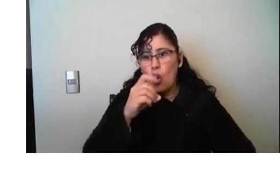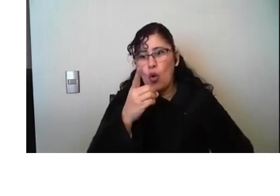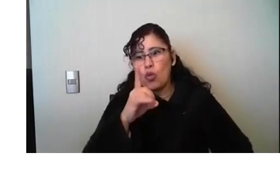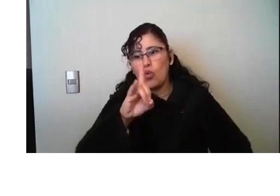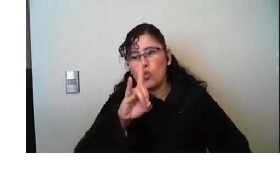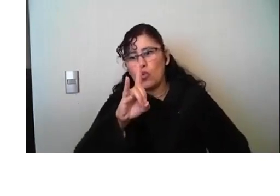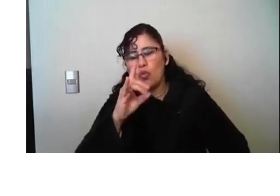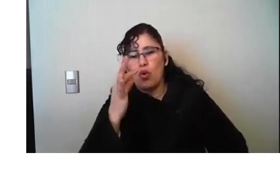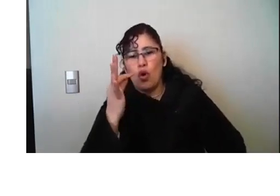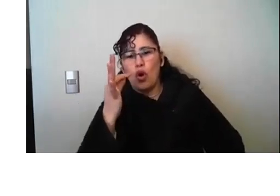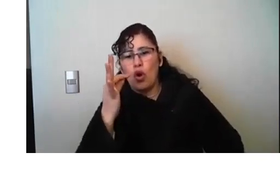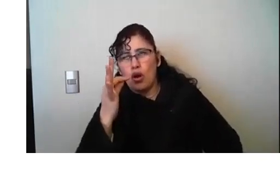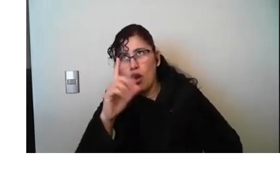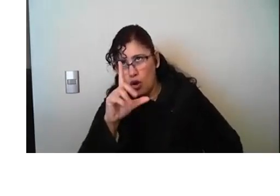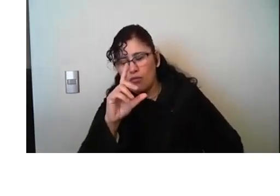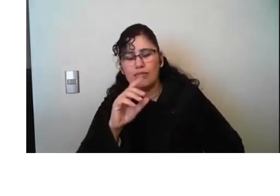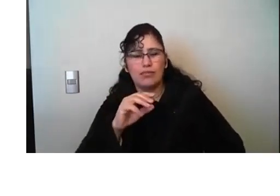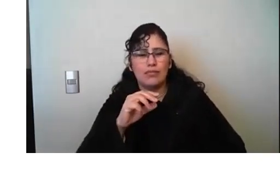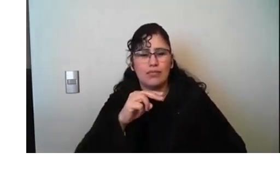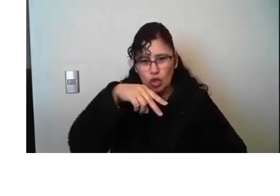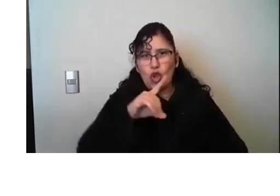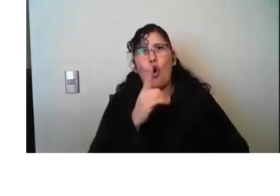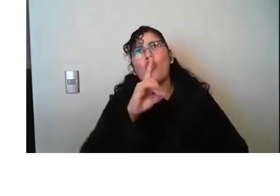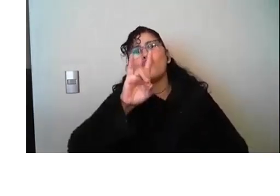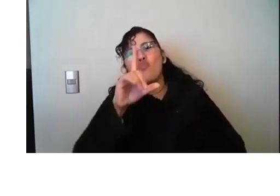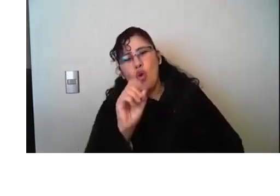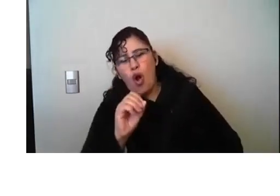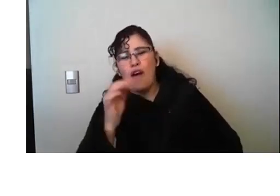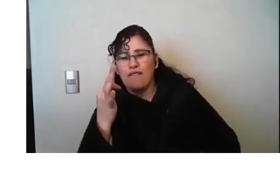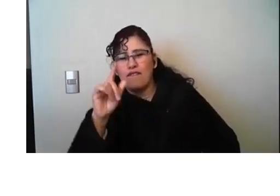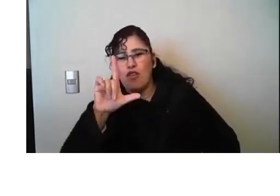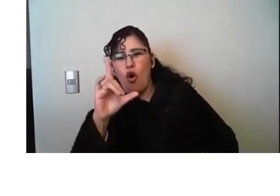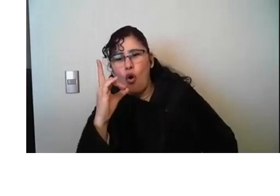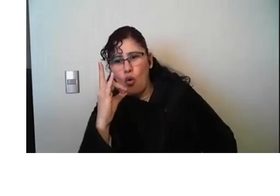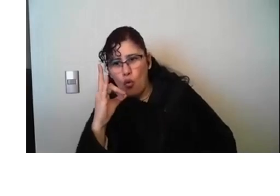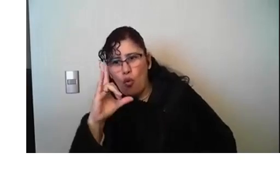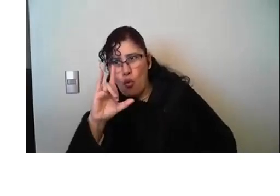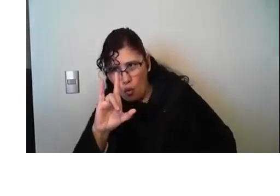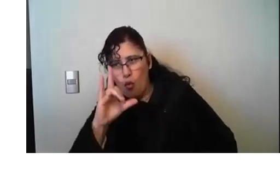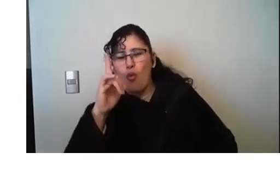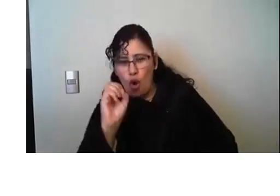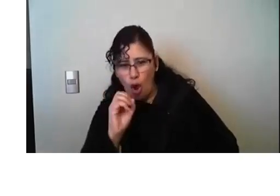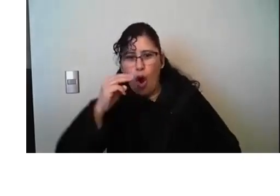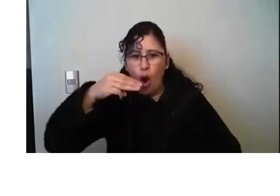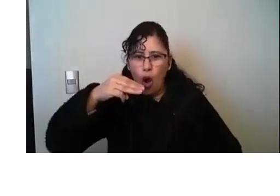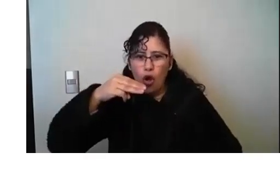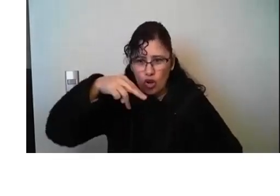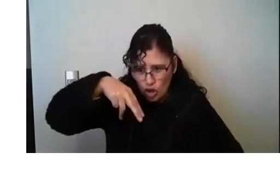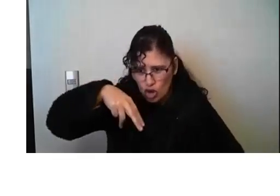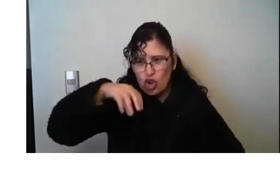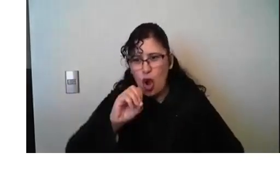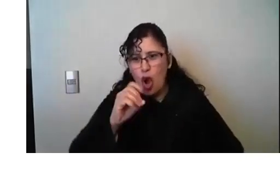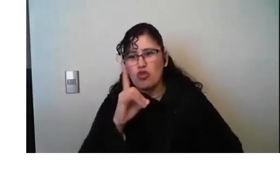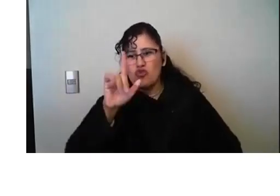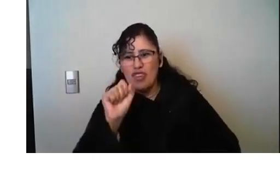El lóbulo flóculo nodular corresponde al arquicerebelo y que, si lo vemos